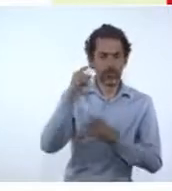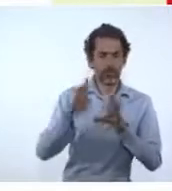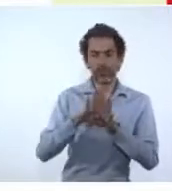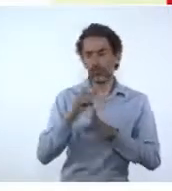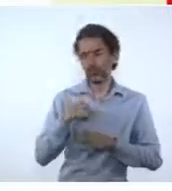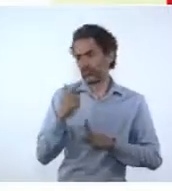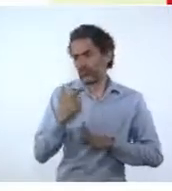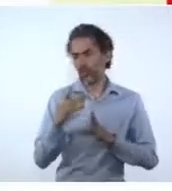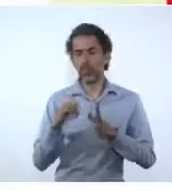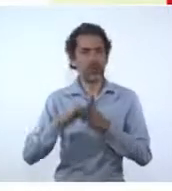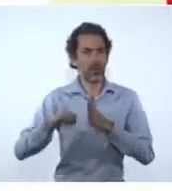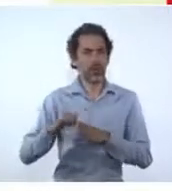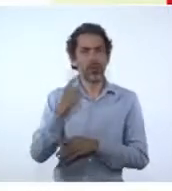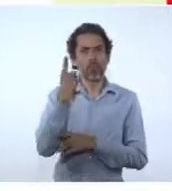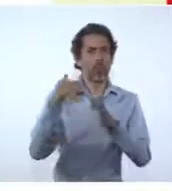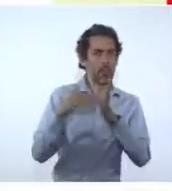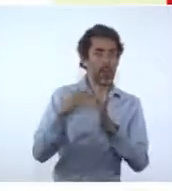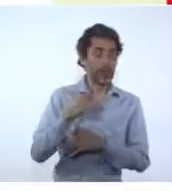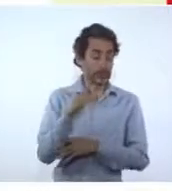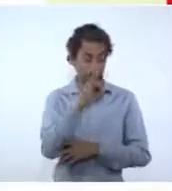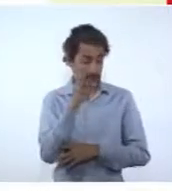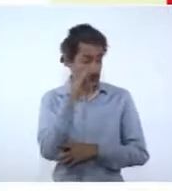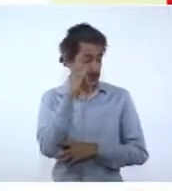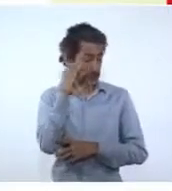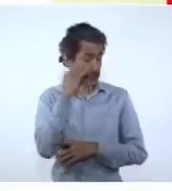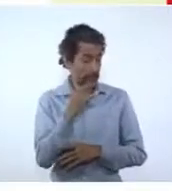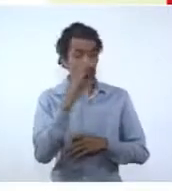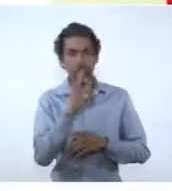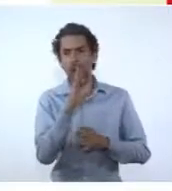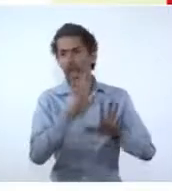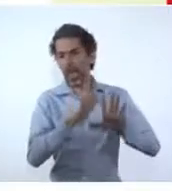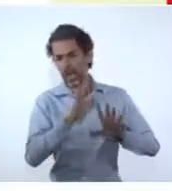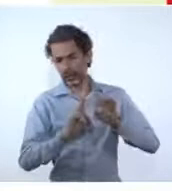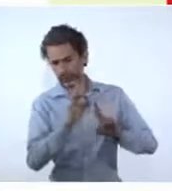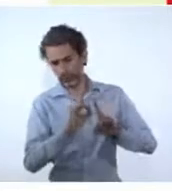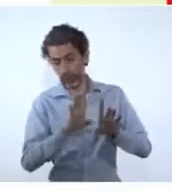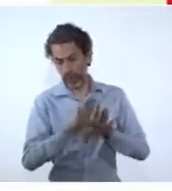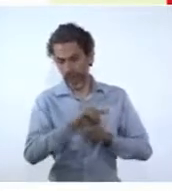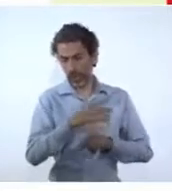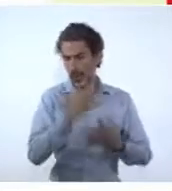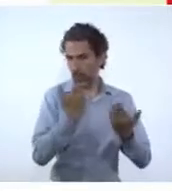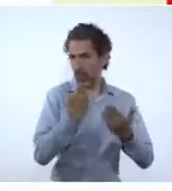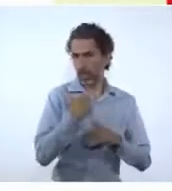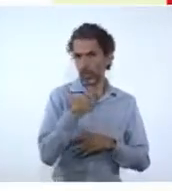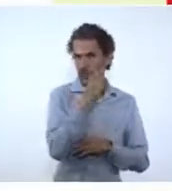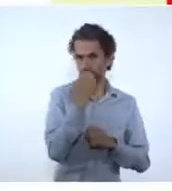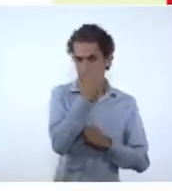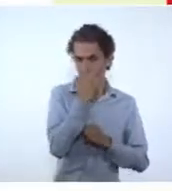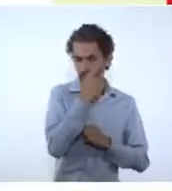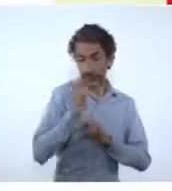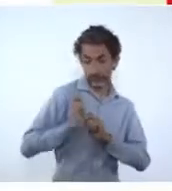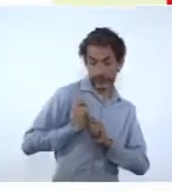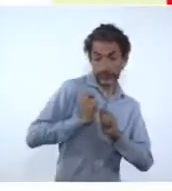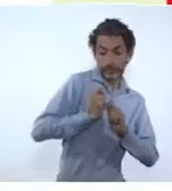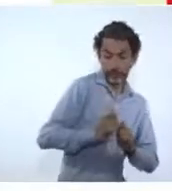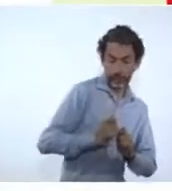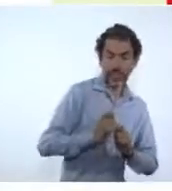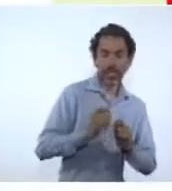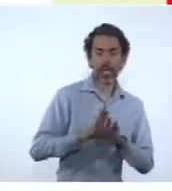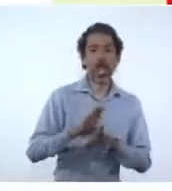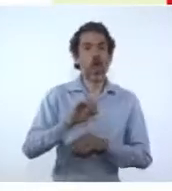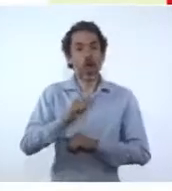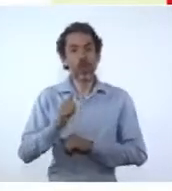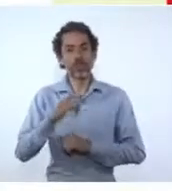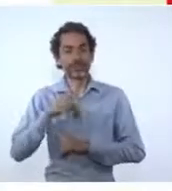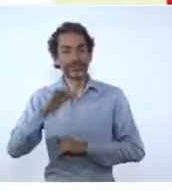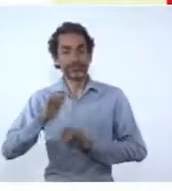a poner un número de ejemplo, pero teníamos 1,000 sospechosos que no habían recibido una prueba, un resultado de prueba, y teníamos otros que